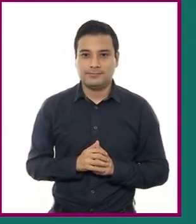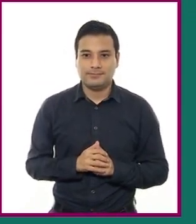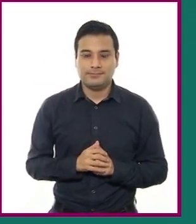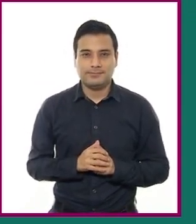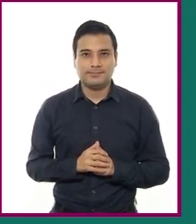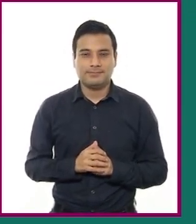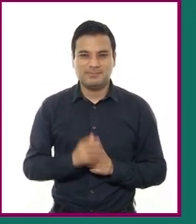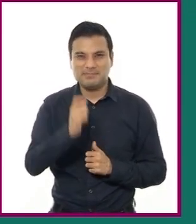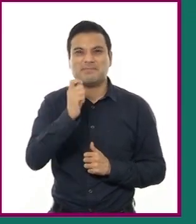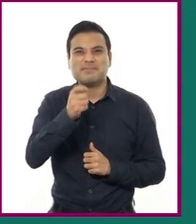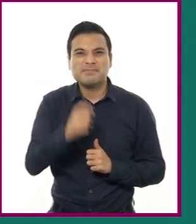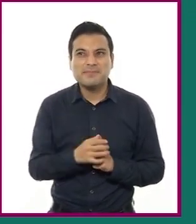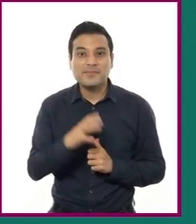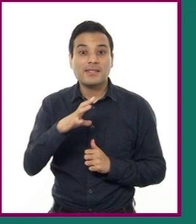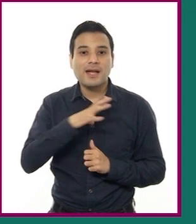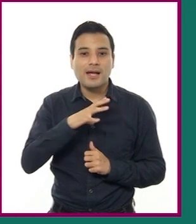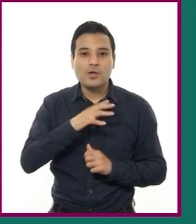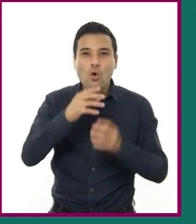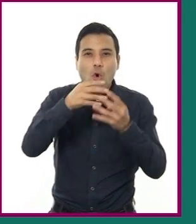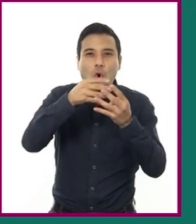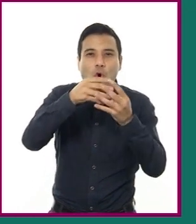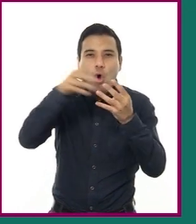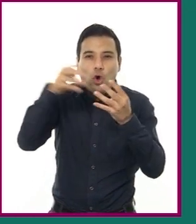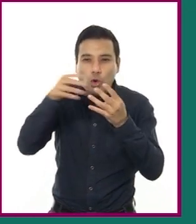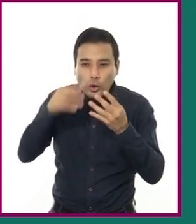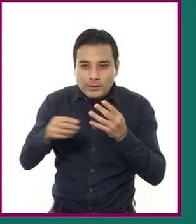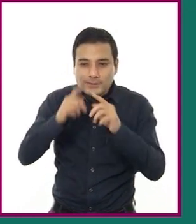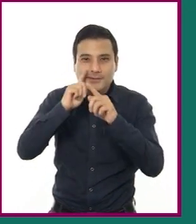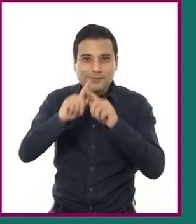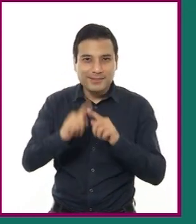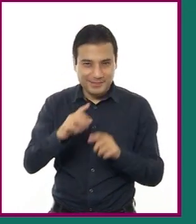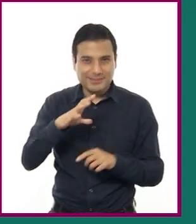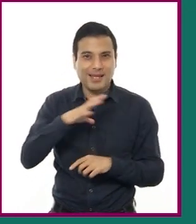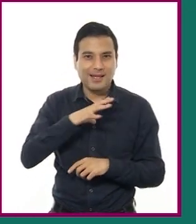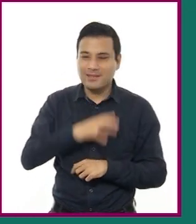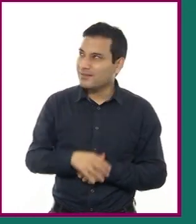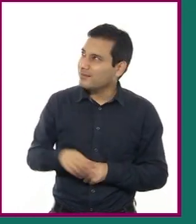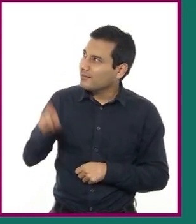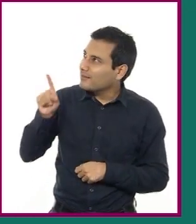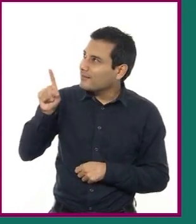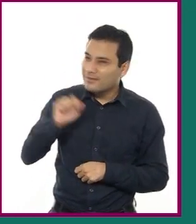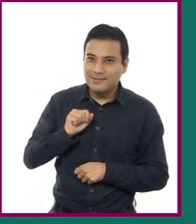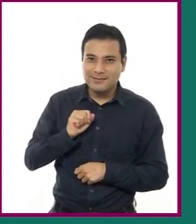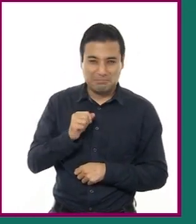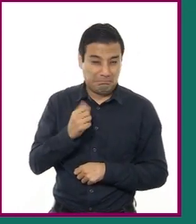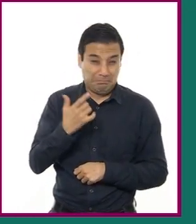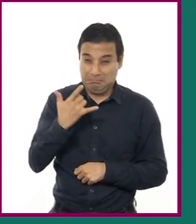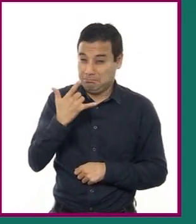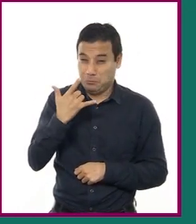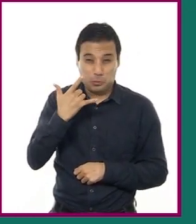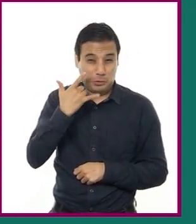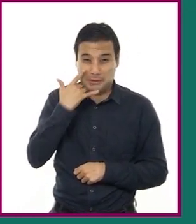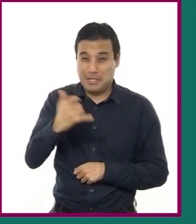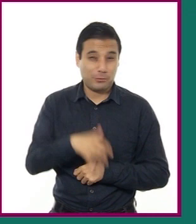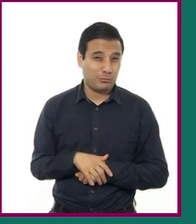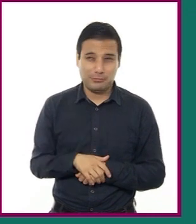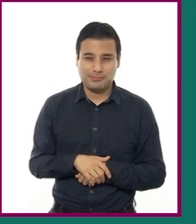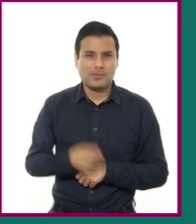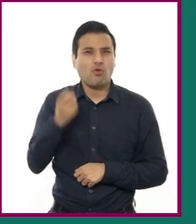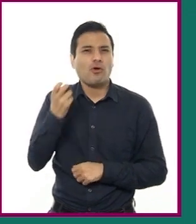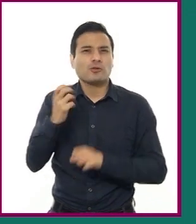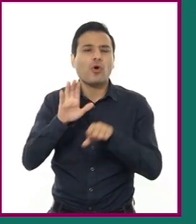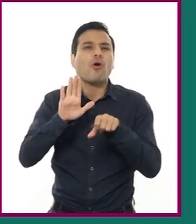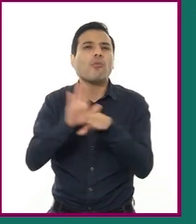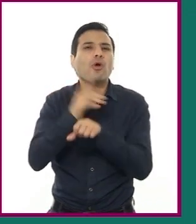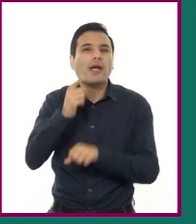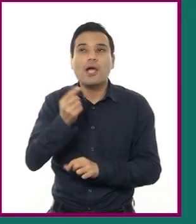el cual se observan varios arcoíris tenues al mismo tiempo. Este es un fenómeno raro y se debe a que las gotas